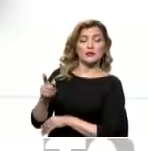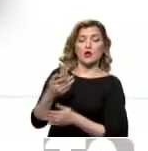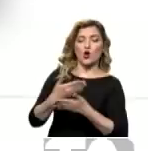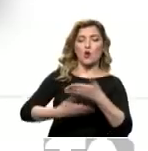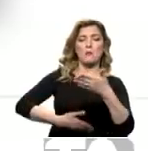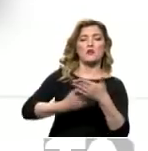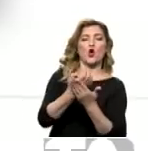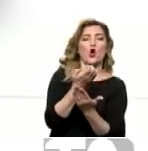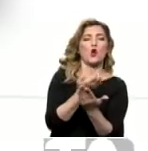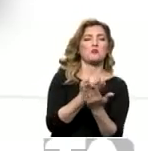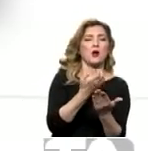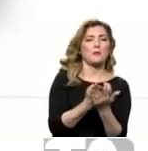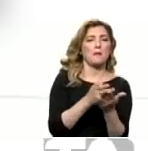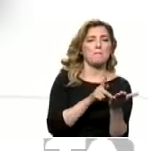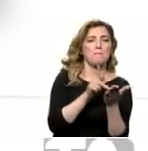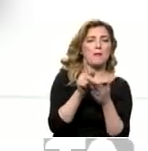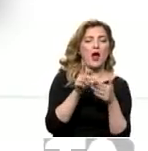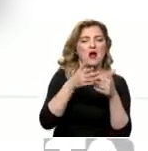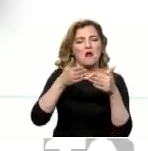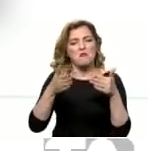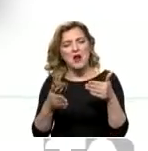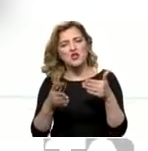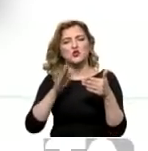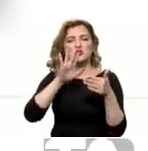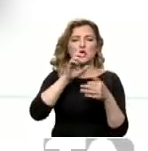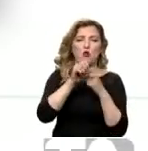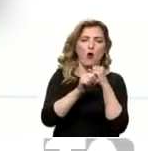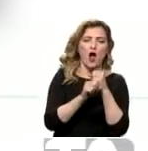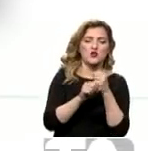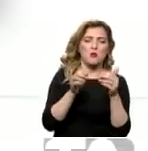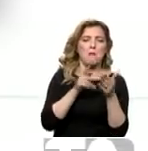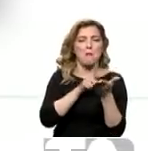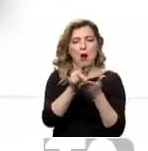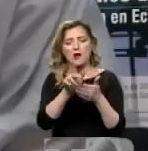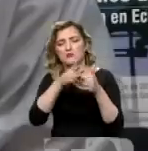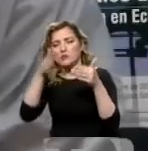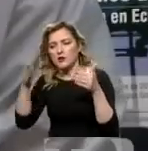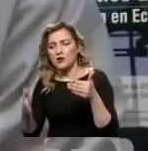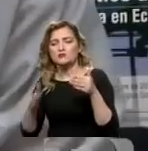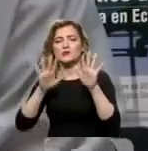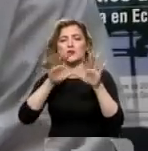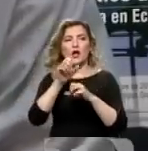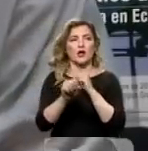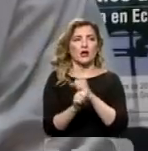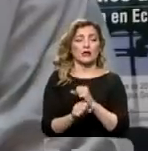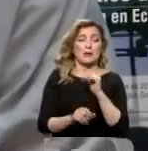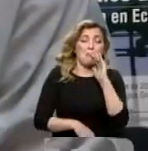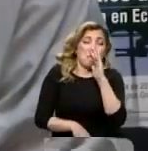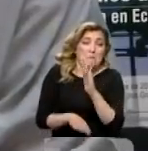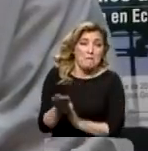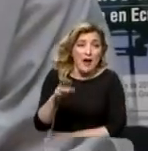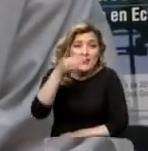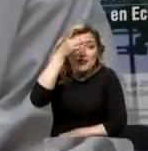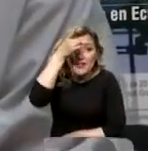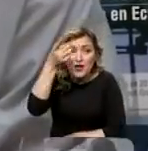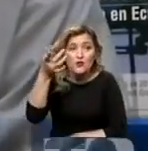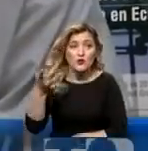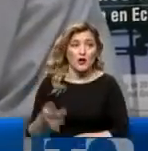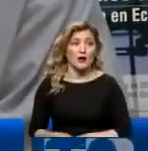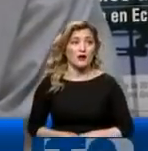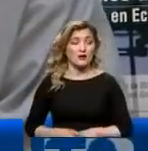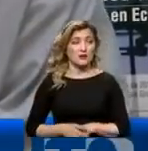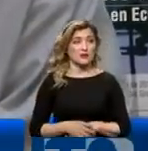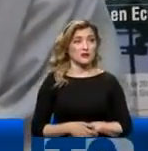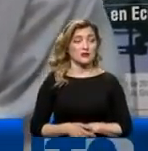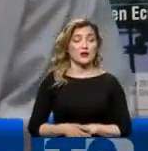a 5 y 10 años plazo. Es decir, se está contratando más deuda. Tenían previsto achicar sus gastos más de lo que se ha